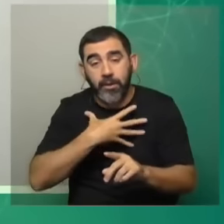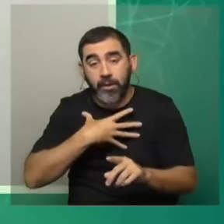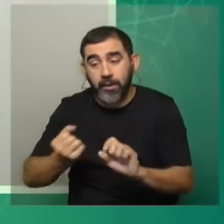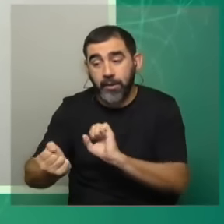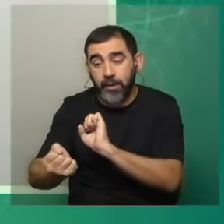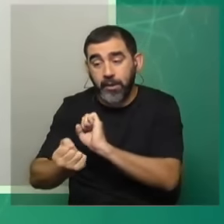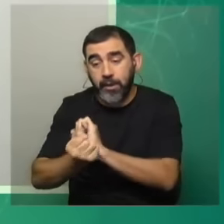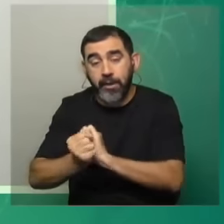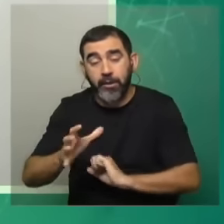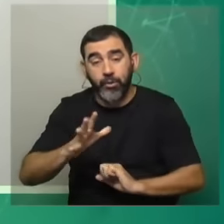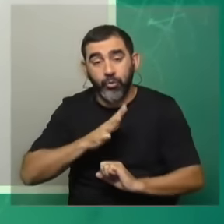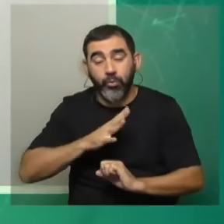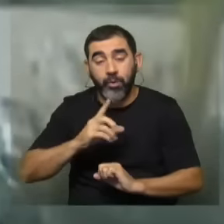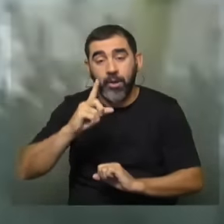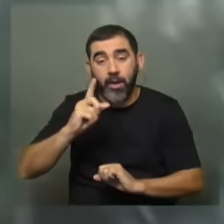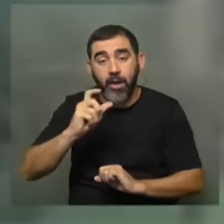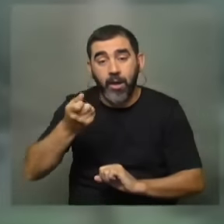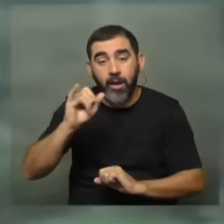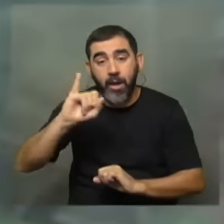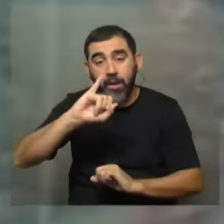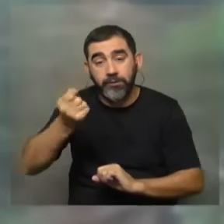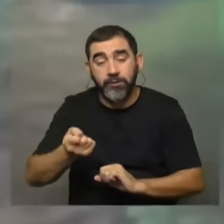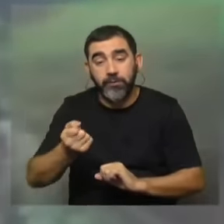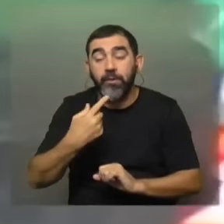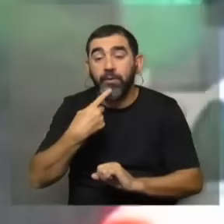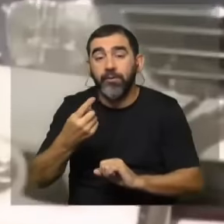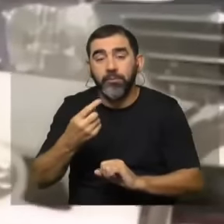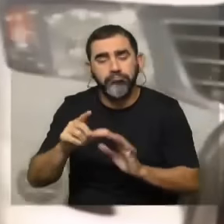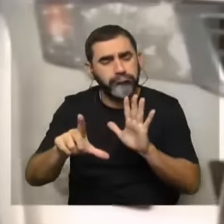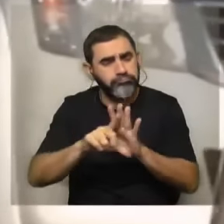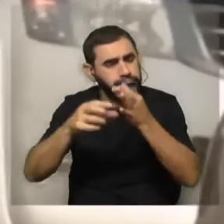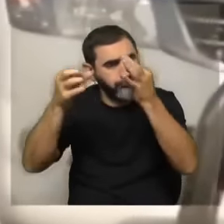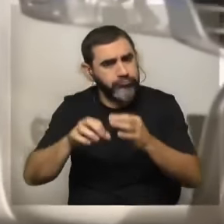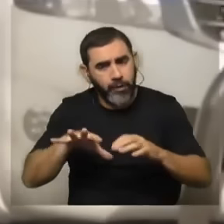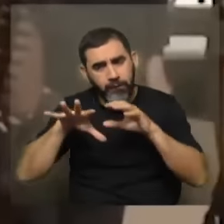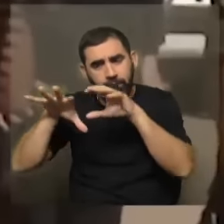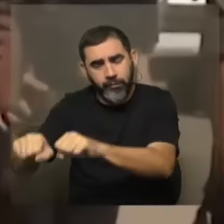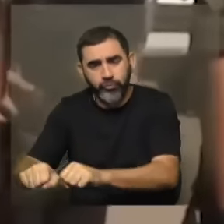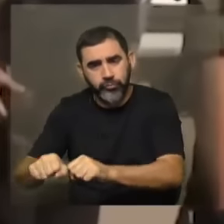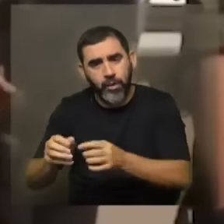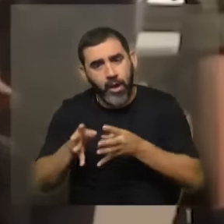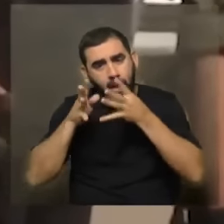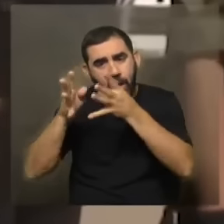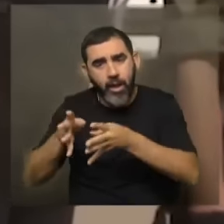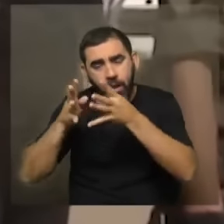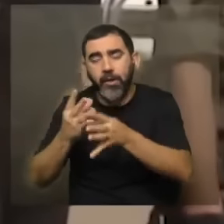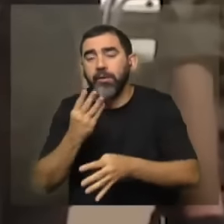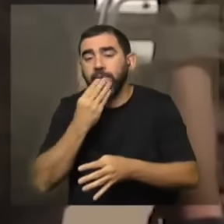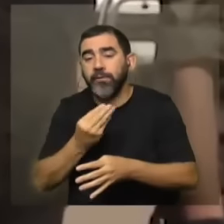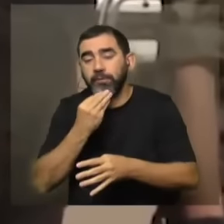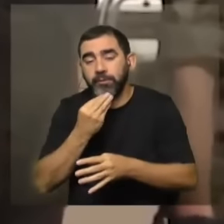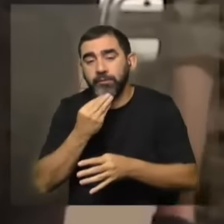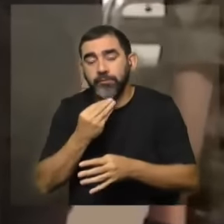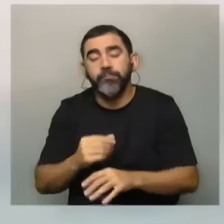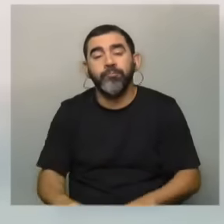están aún en la franja de gaza tatel bound considero legítima la invasión de gaza y los ataques por parte de Israel tras los